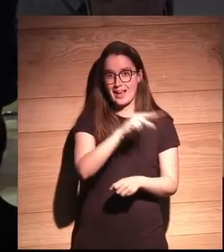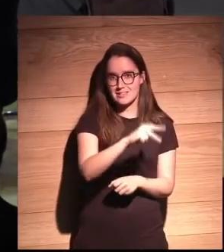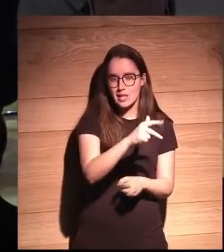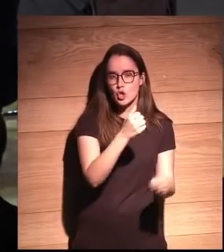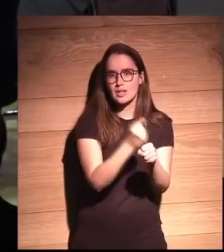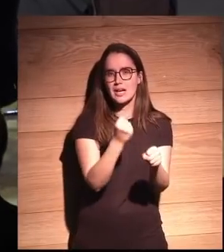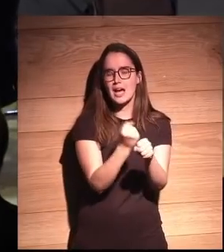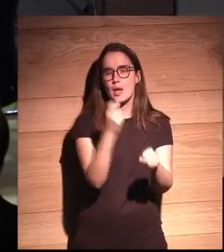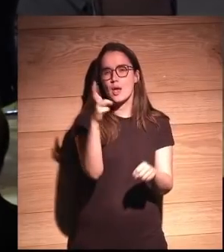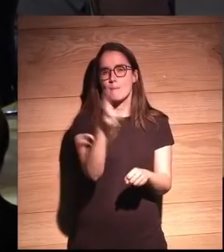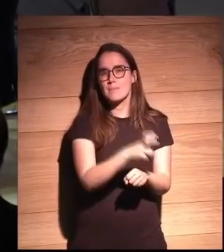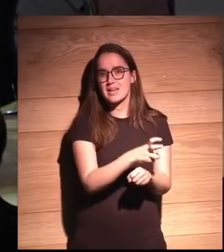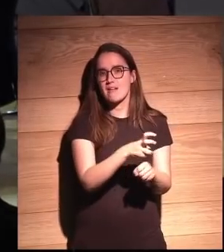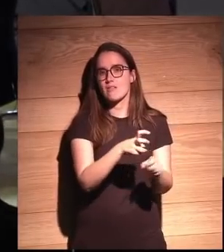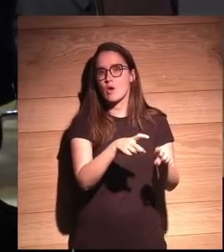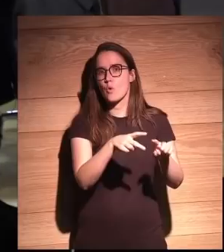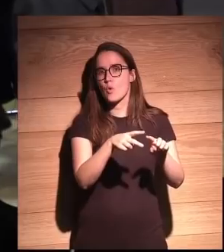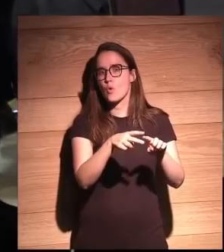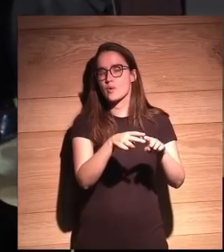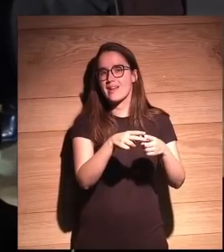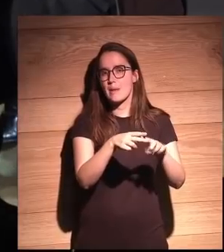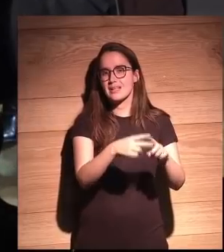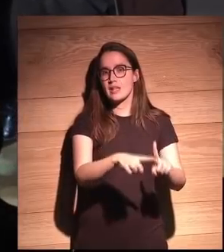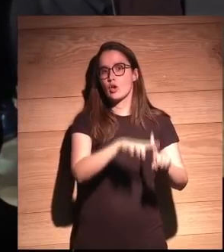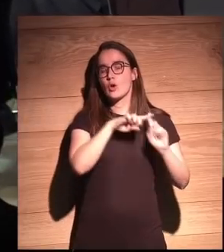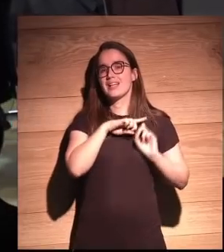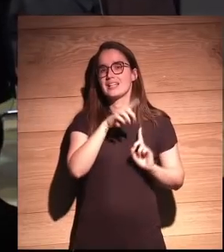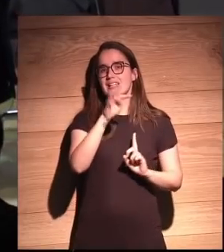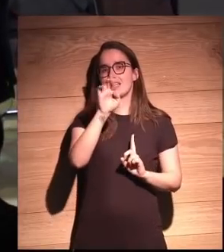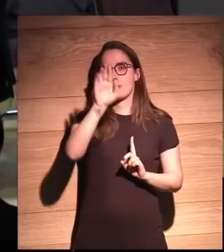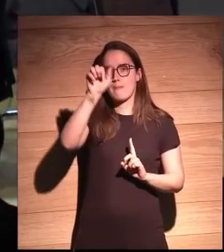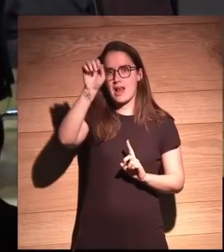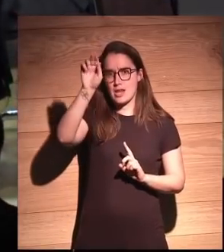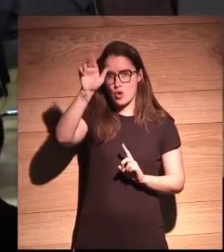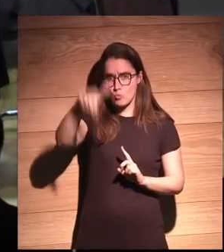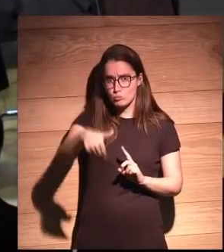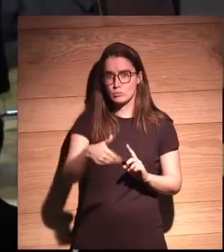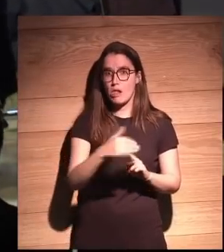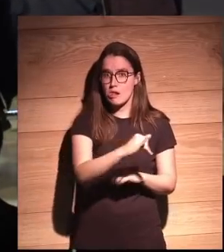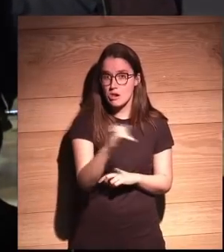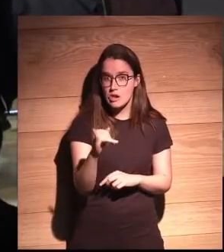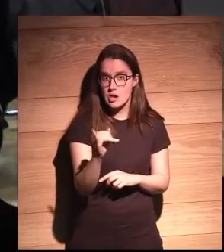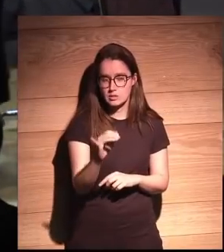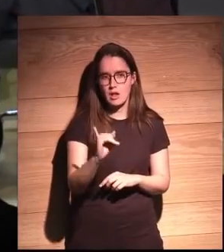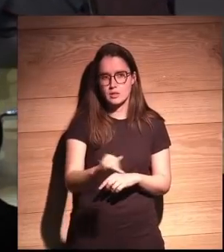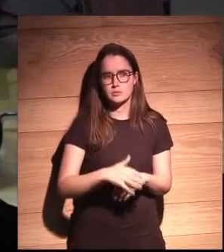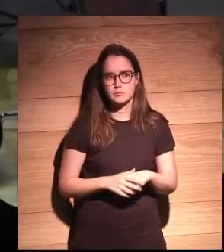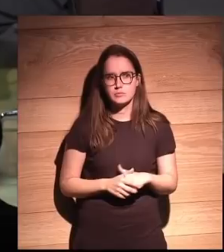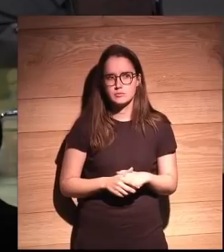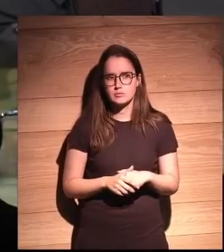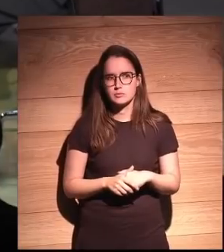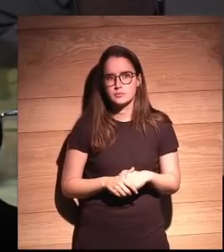trabajar, viene de un instrumento de crucifixión que era el tripalium. ¿Tienes un tripalium en la mano? Sí, tengo aquí uno. ¿Tienes un